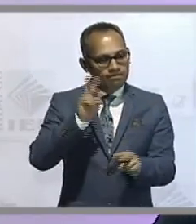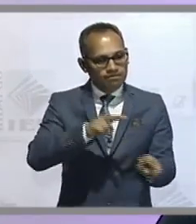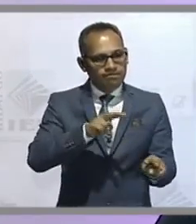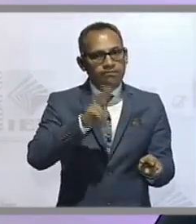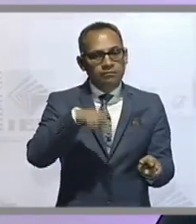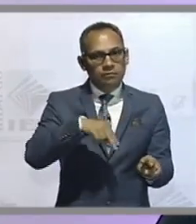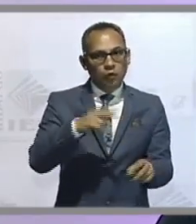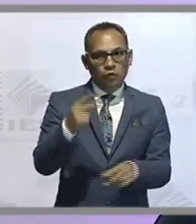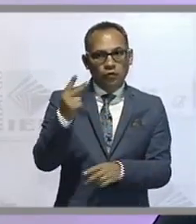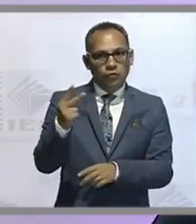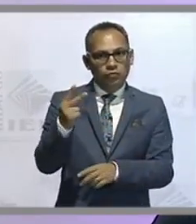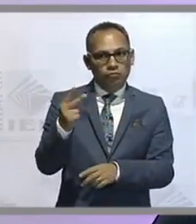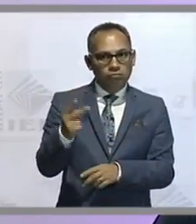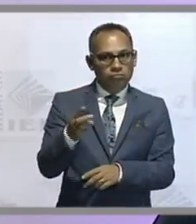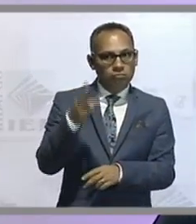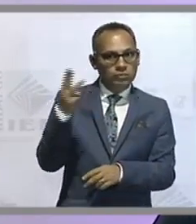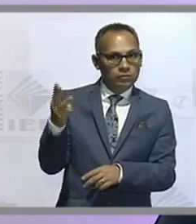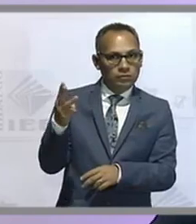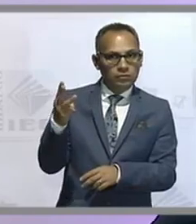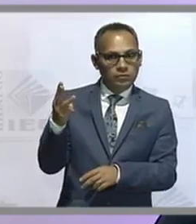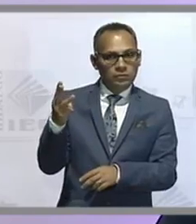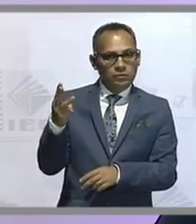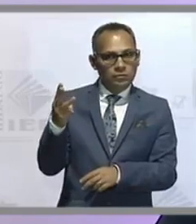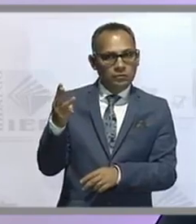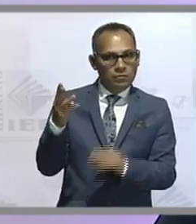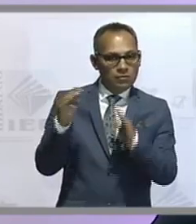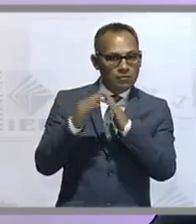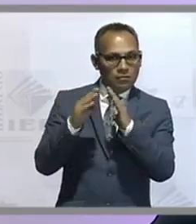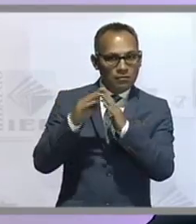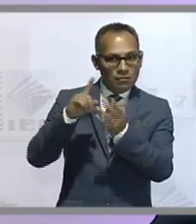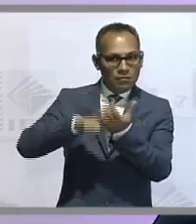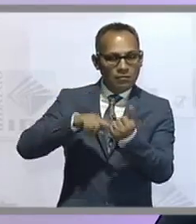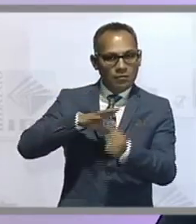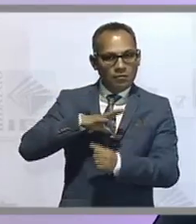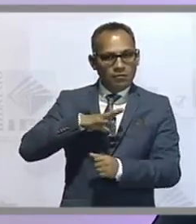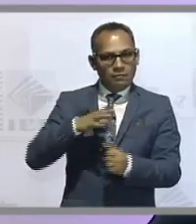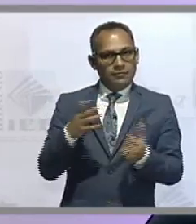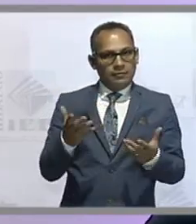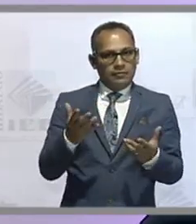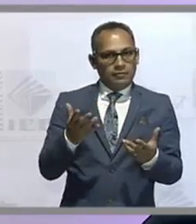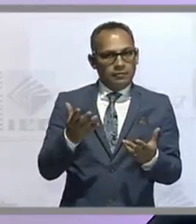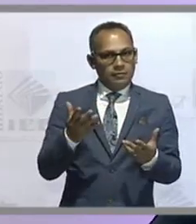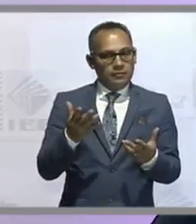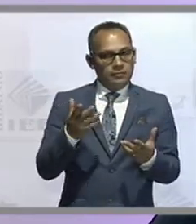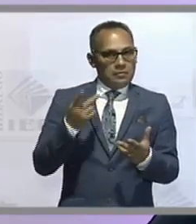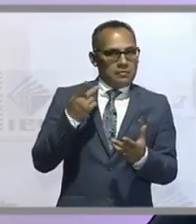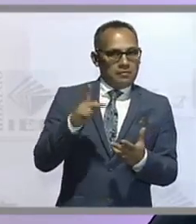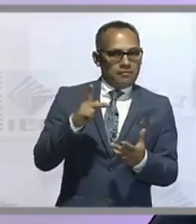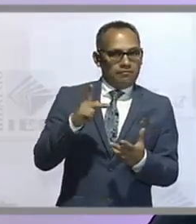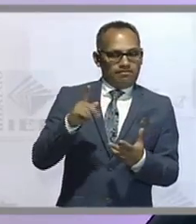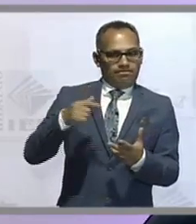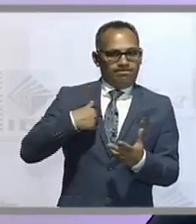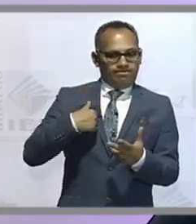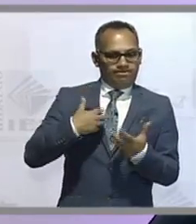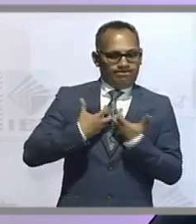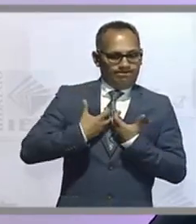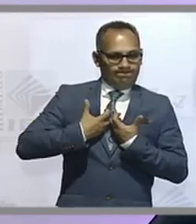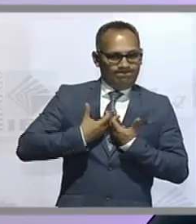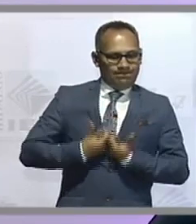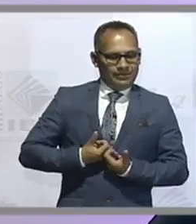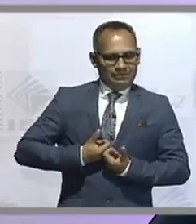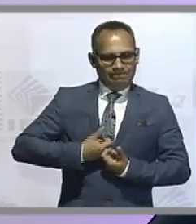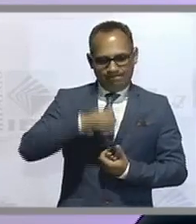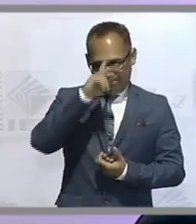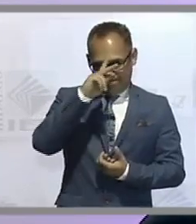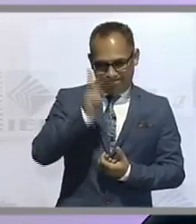de a tres en los hogares pero lo más que me desarmó totalmente fue encontrar